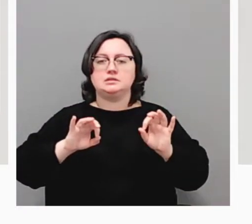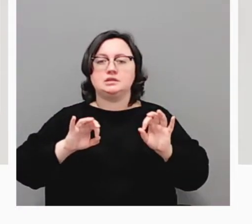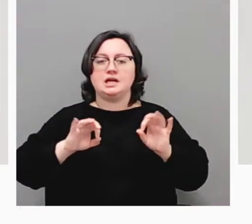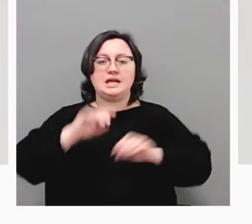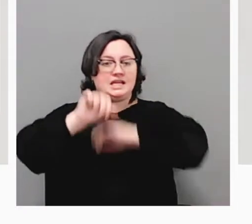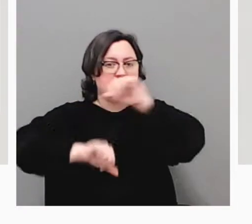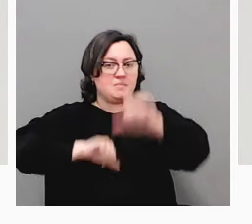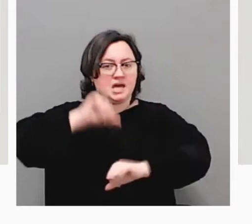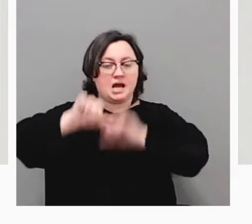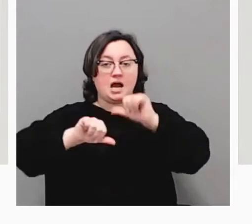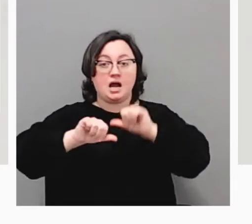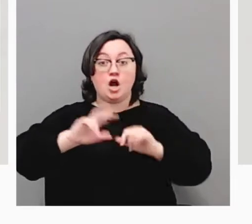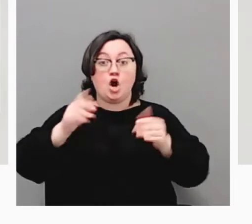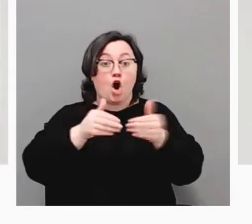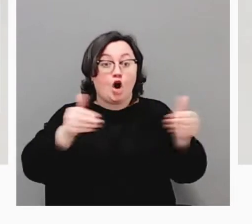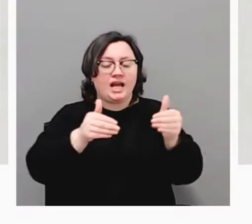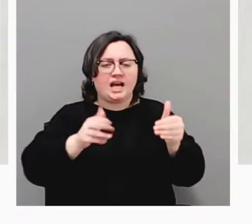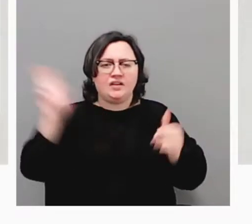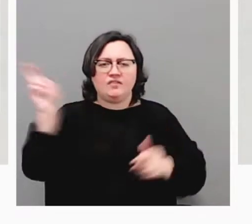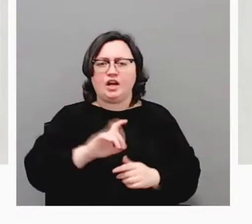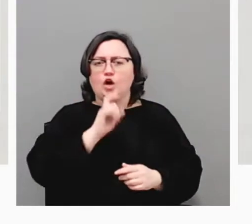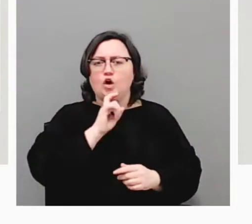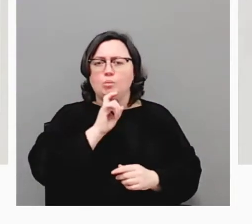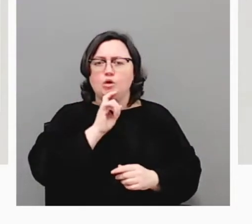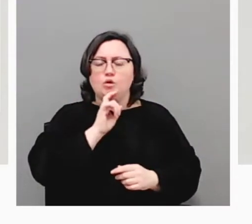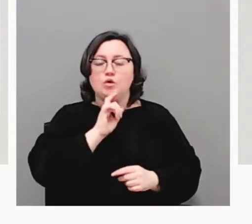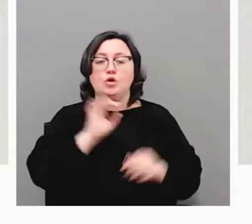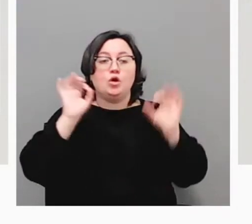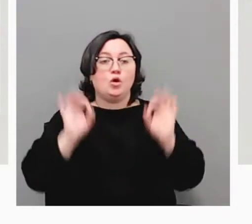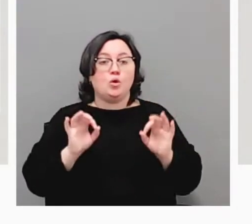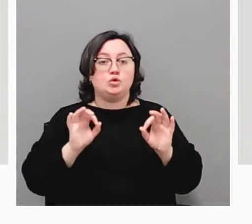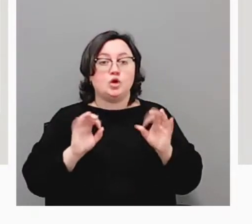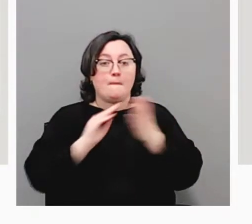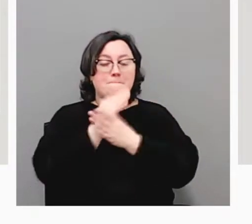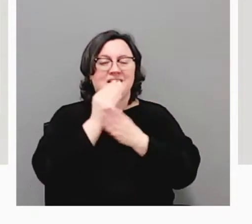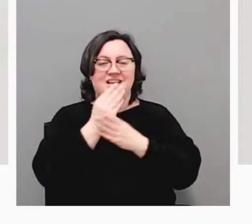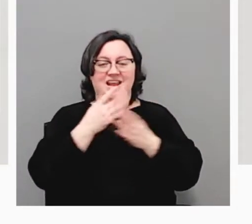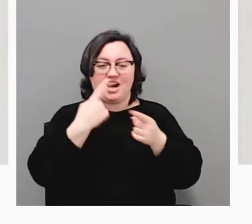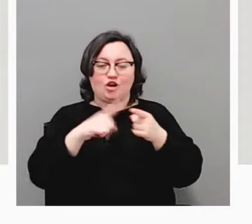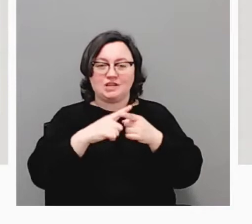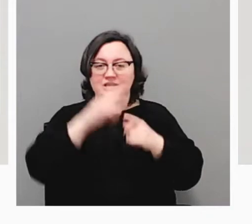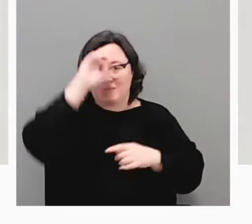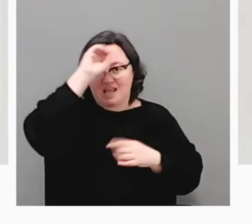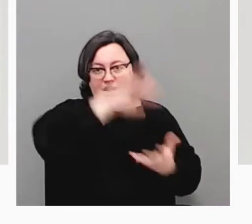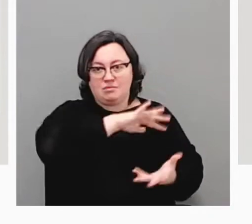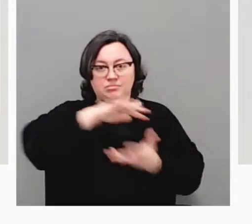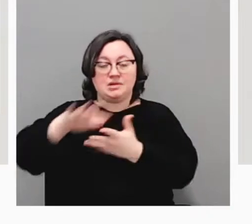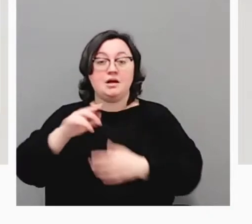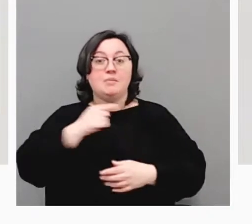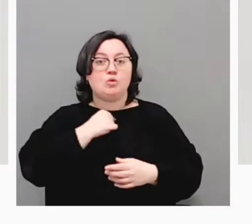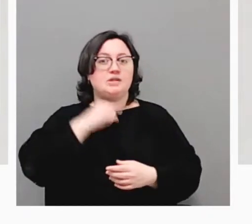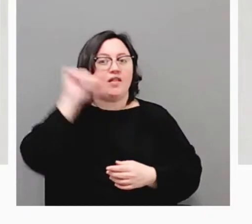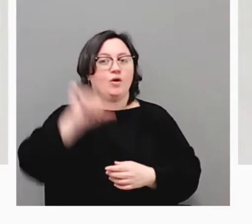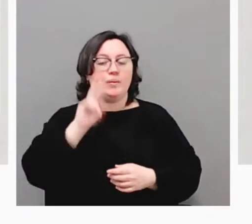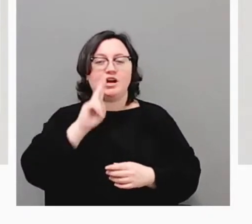química, cuyo origen es precisamente el propio material minero que venía de la cuenca minera. Me ha gustado ver en algún otro